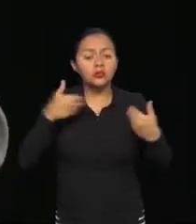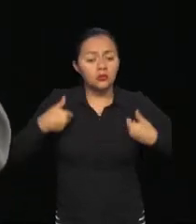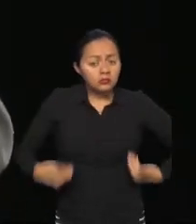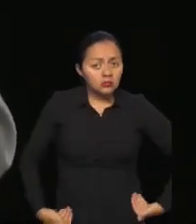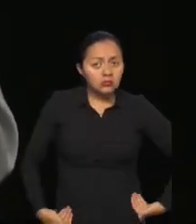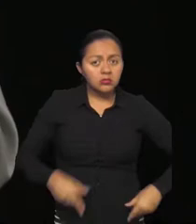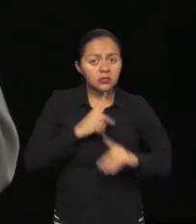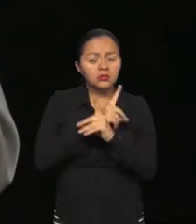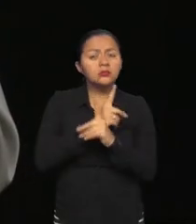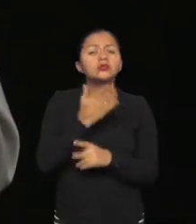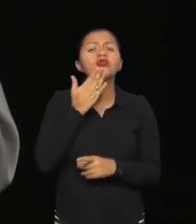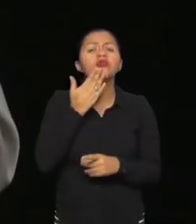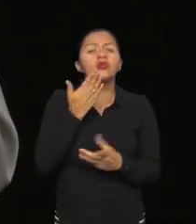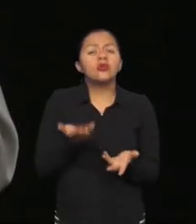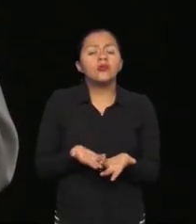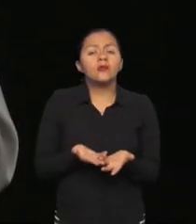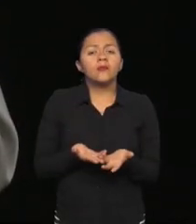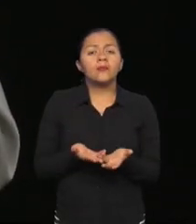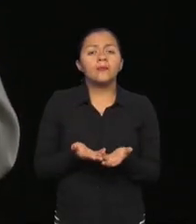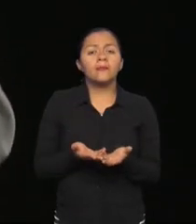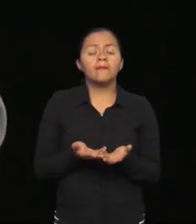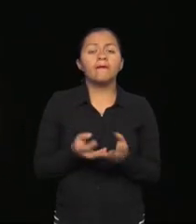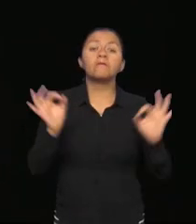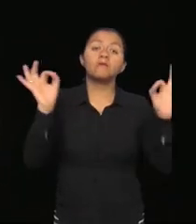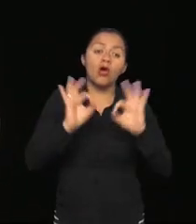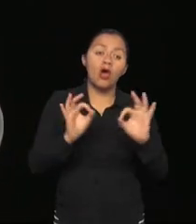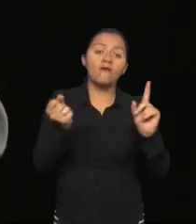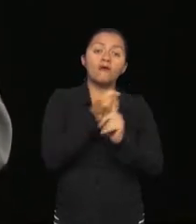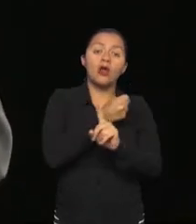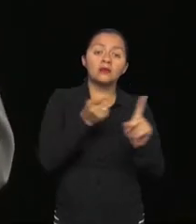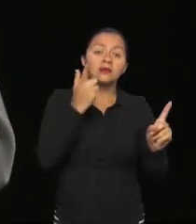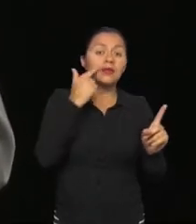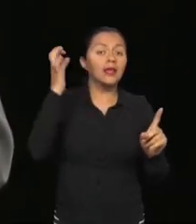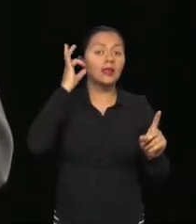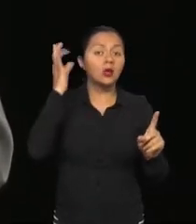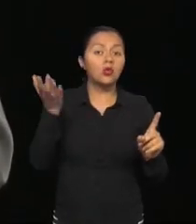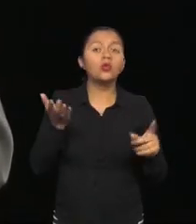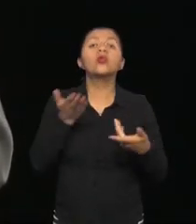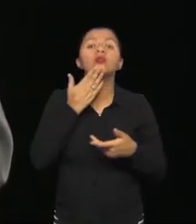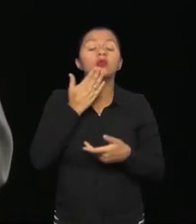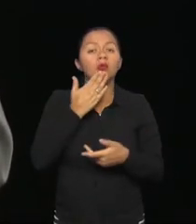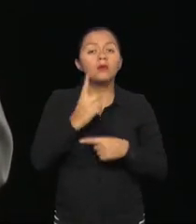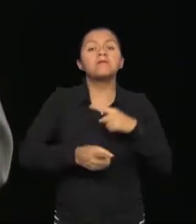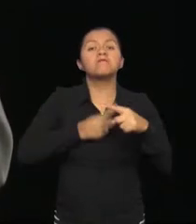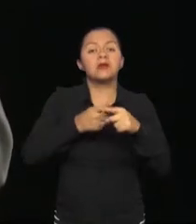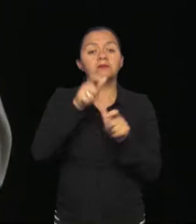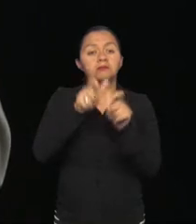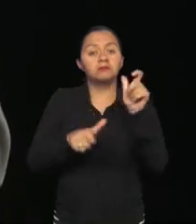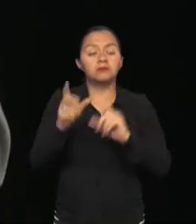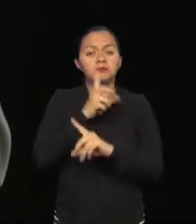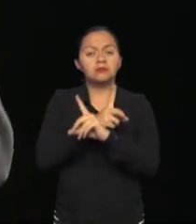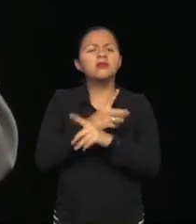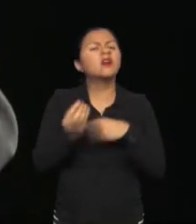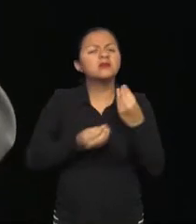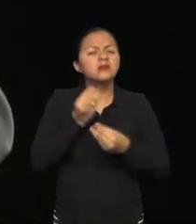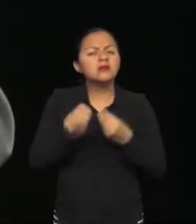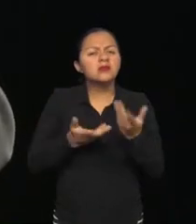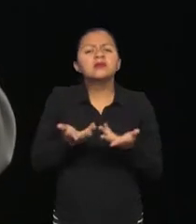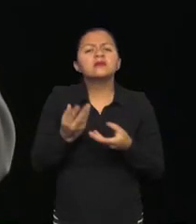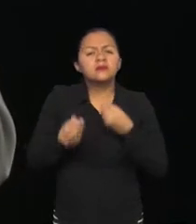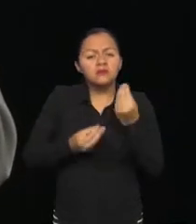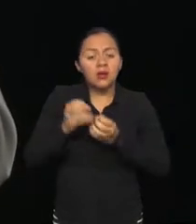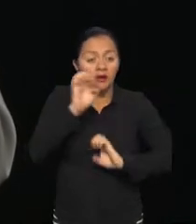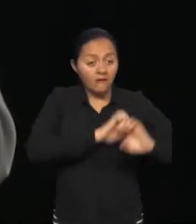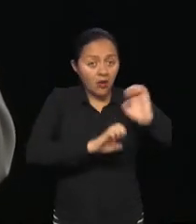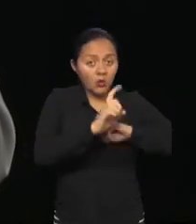personas con discapacidad, por ejemplo, hacia la violencia de género, principalmente hacia las personas con discapacidad? ¿Tú qué crees dentro de esta